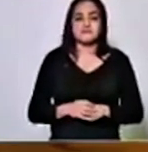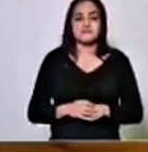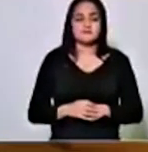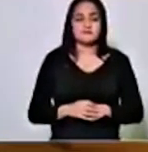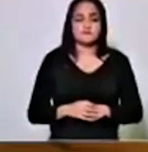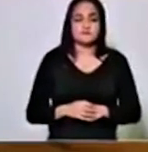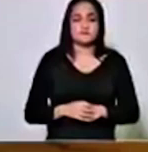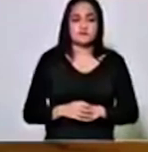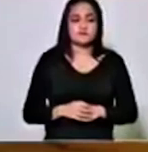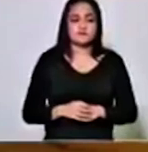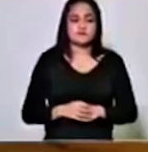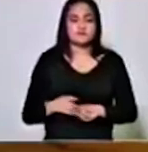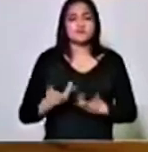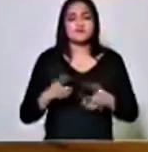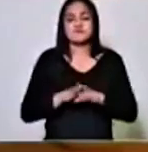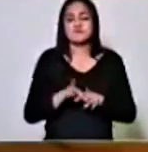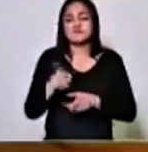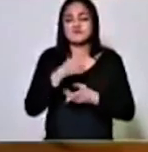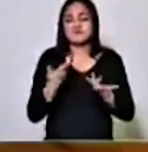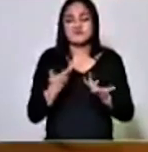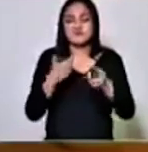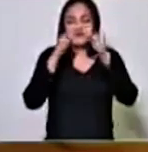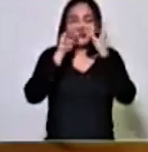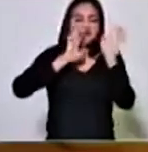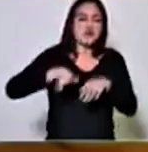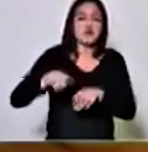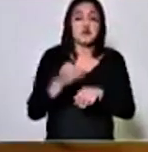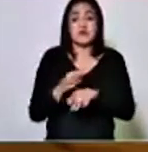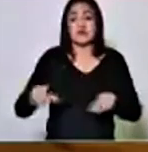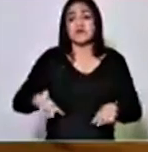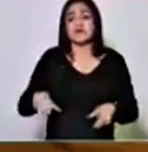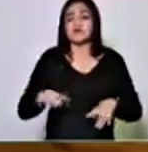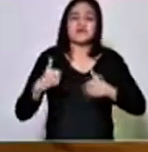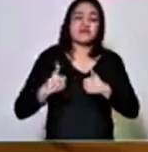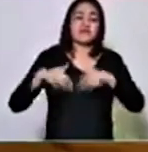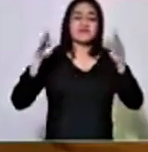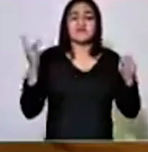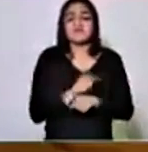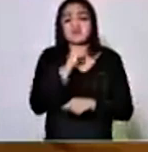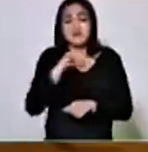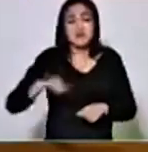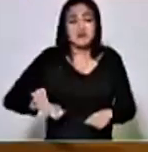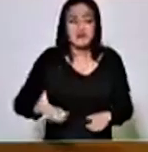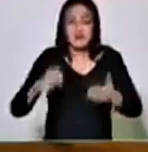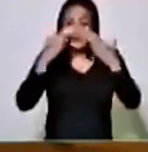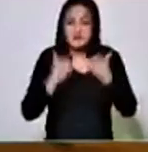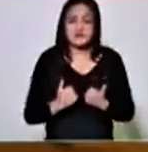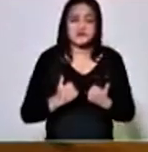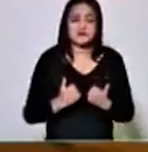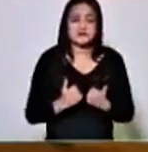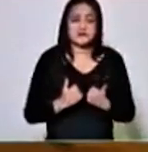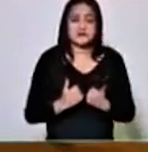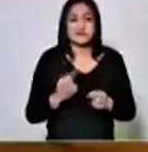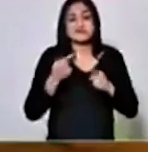una indiferencia absoluta. Al cierre de este gobierno, pues ya no hay acciones